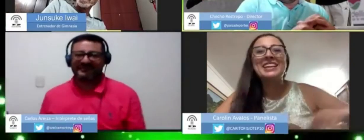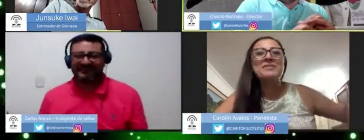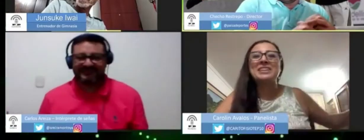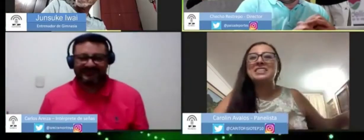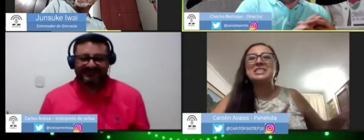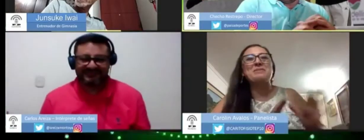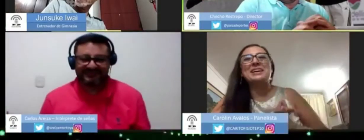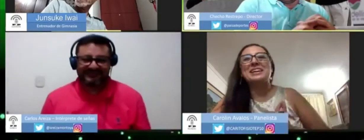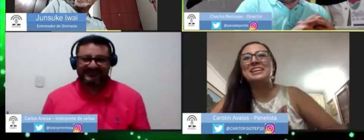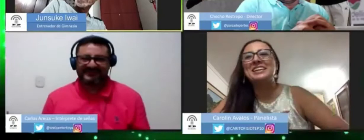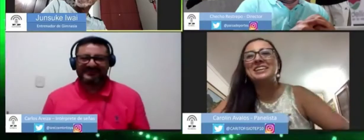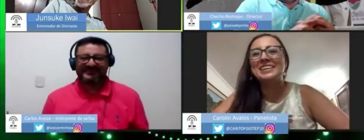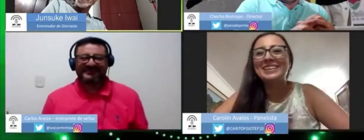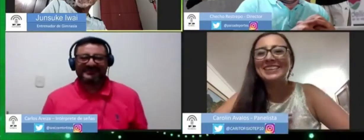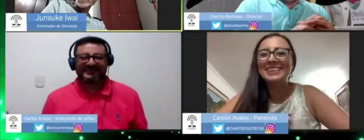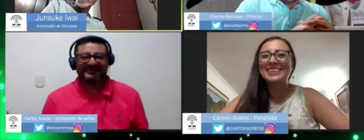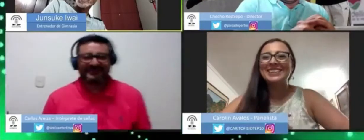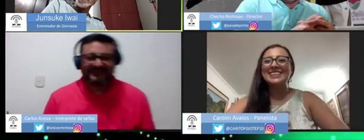quiere participar.